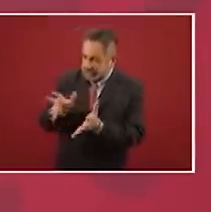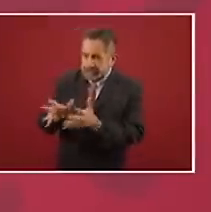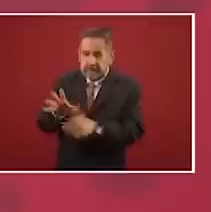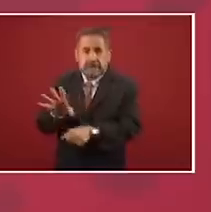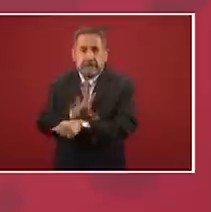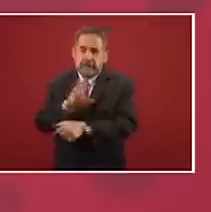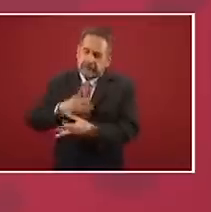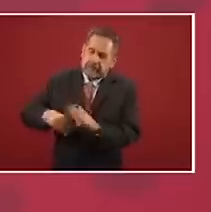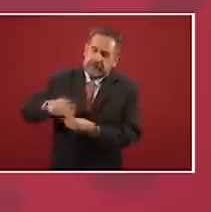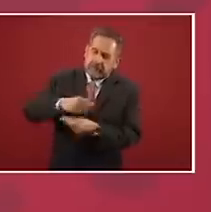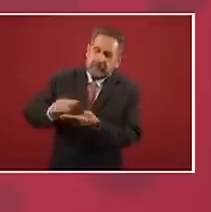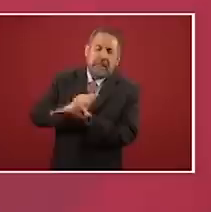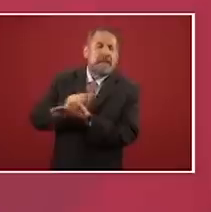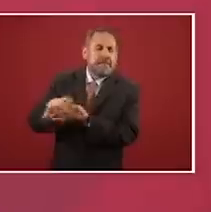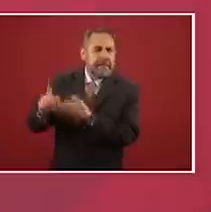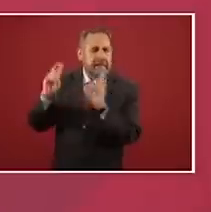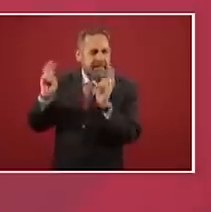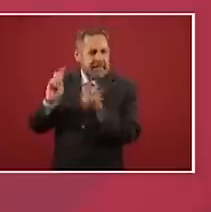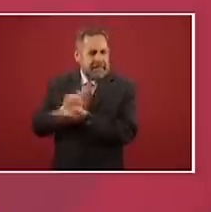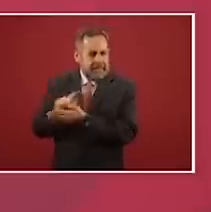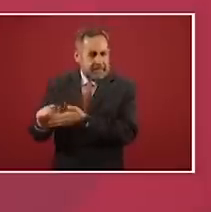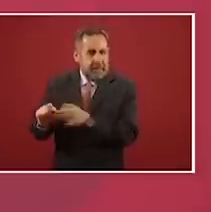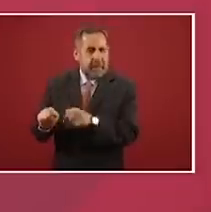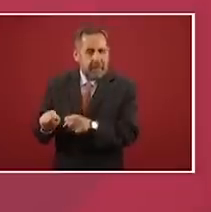la generación de